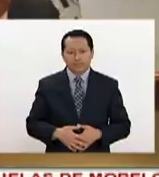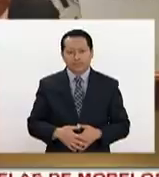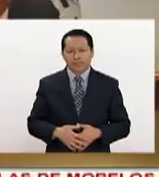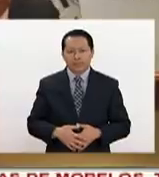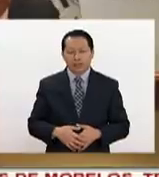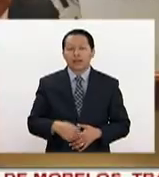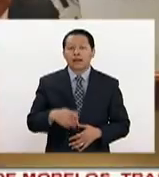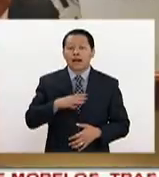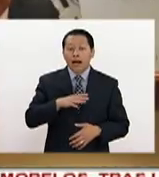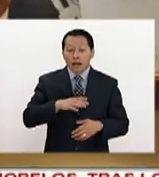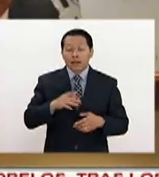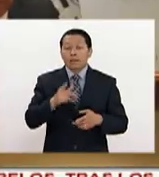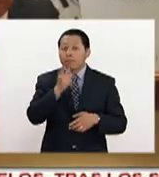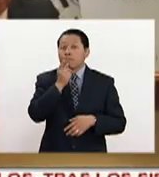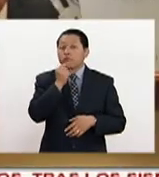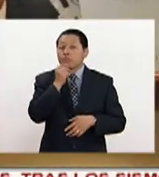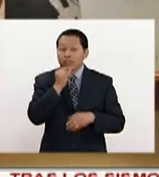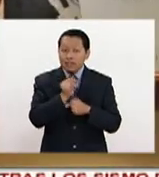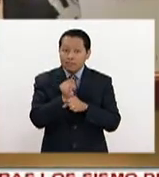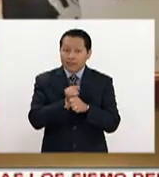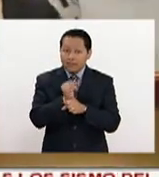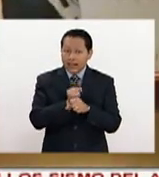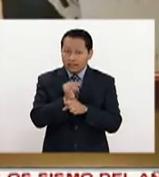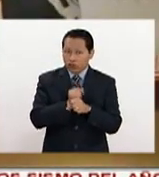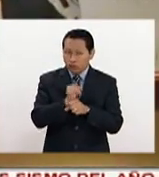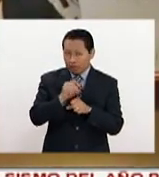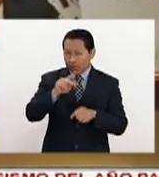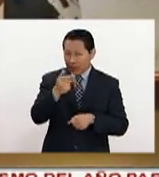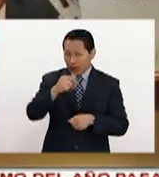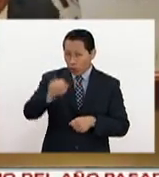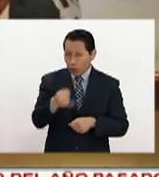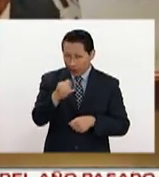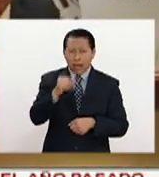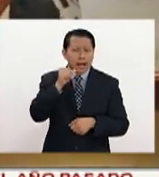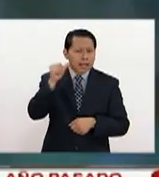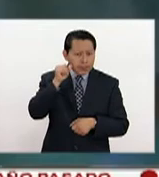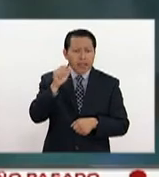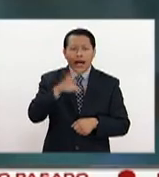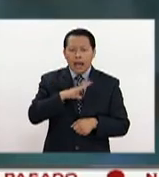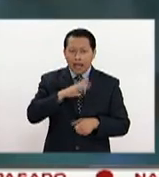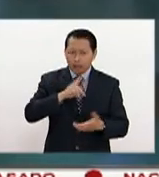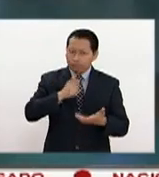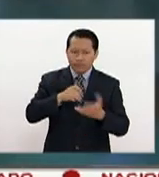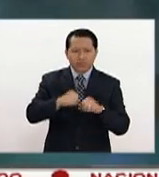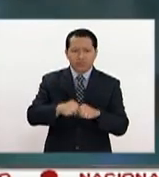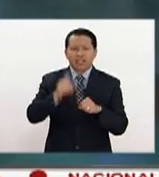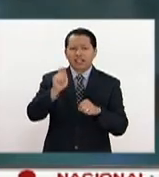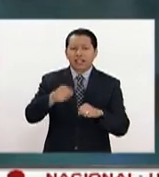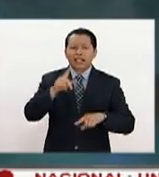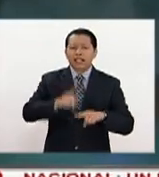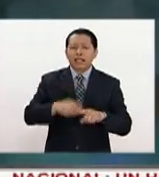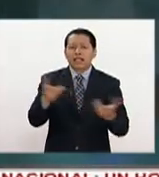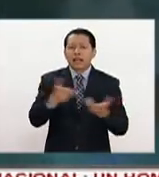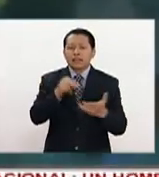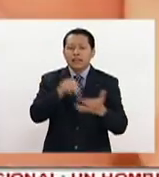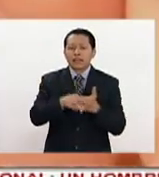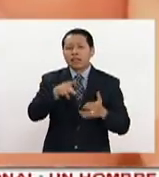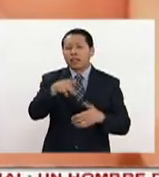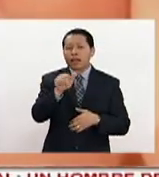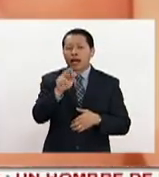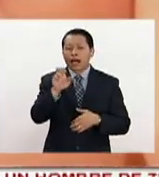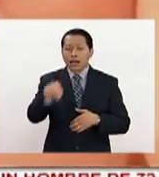Elementos de la Policía de Investigación Capitalina cumplimentaron la tarde de ayer una orden de aprehensión en contra del presunto homicida de Karen